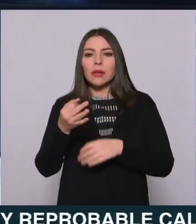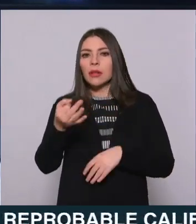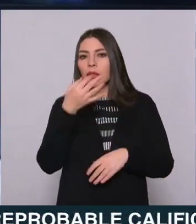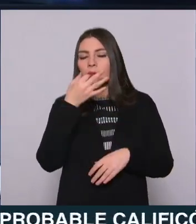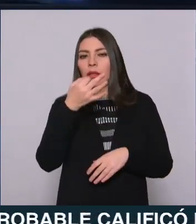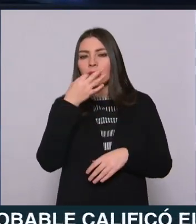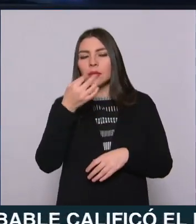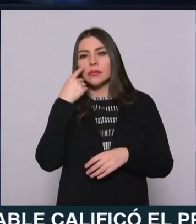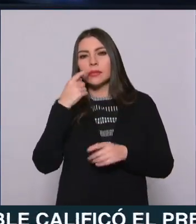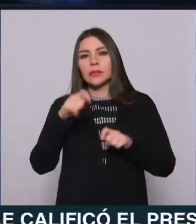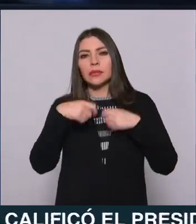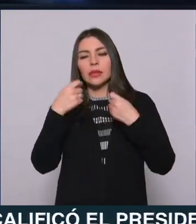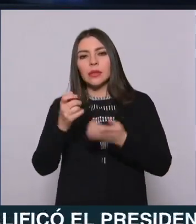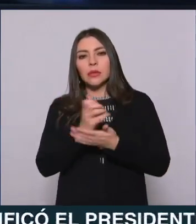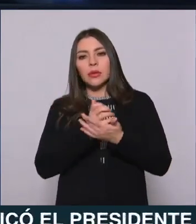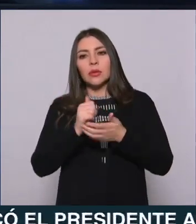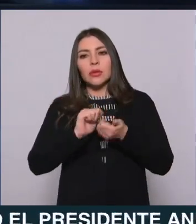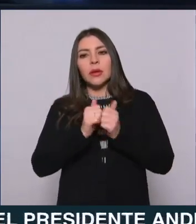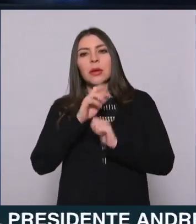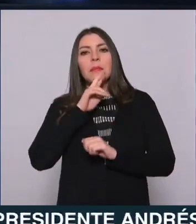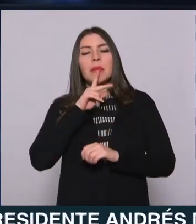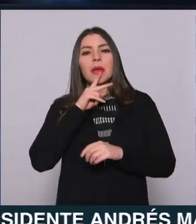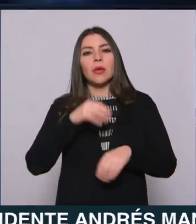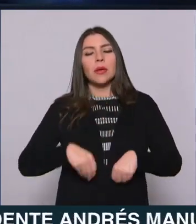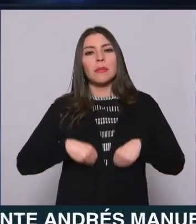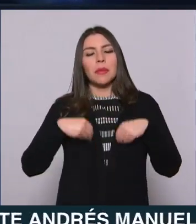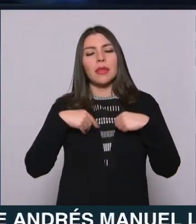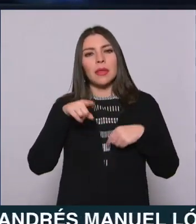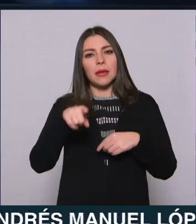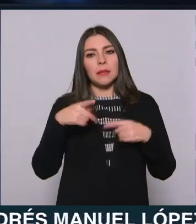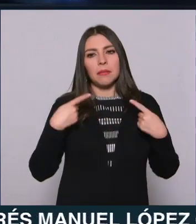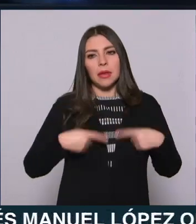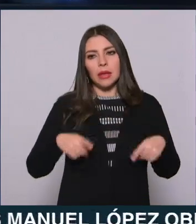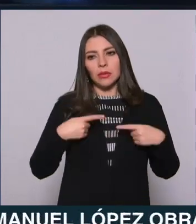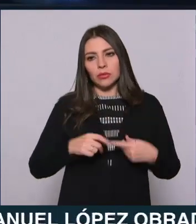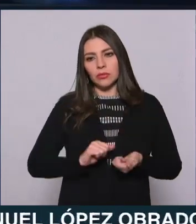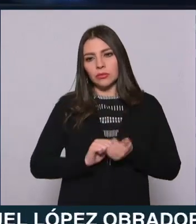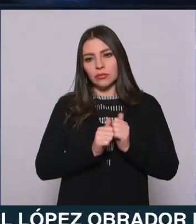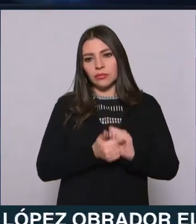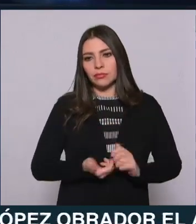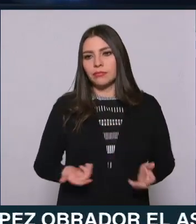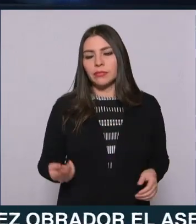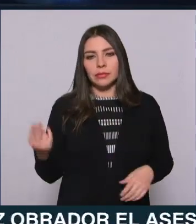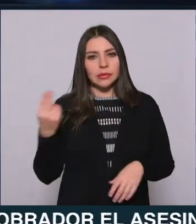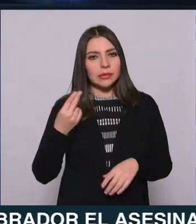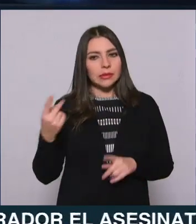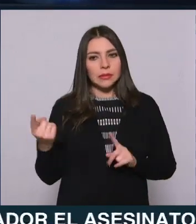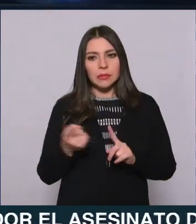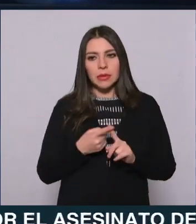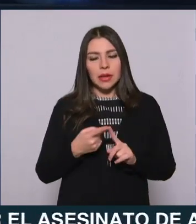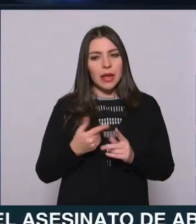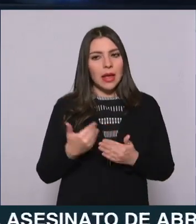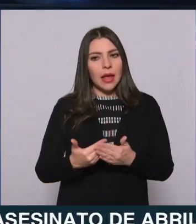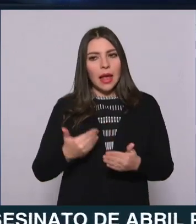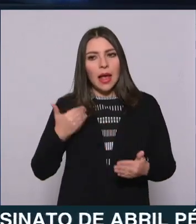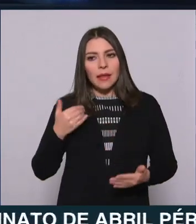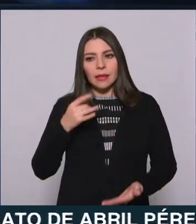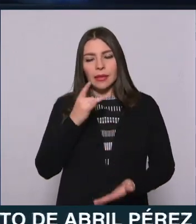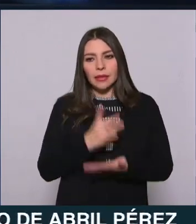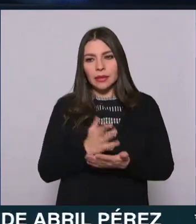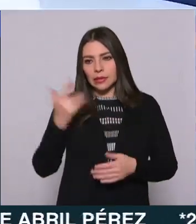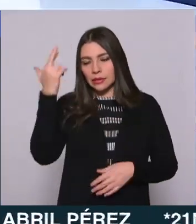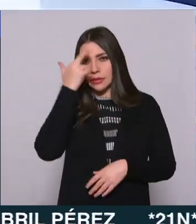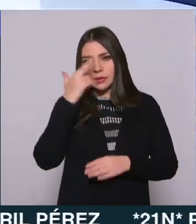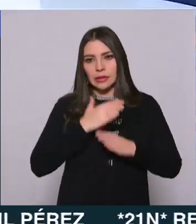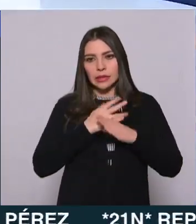que le puedan dar, pues obviamente mejoran la calidad de la vida, ¿no? Entonces el diagnóstico, ¿no?, es oportuno, es